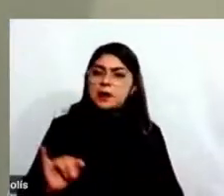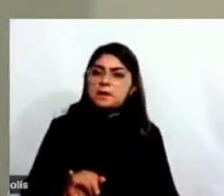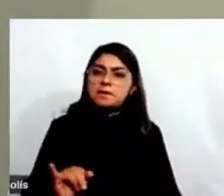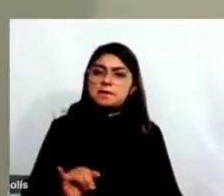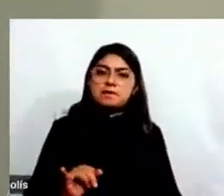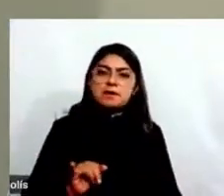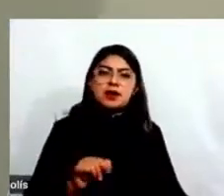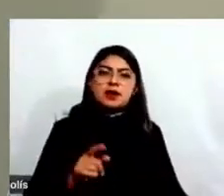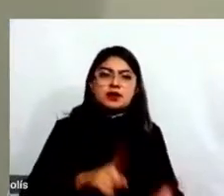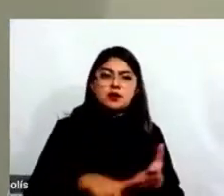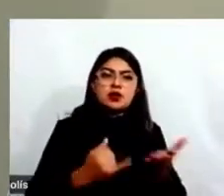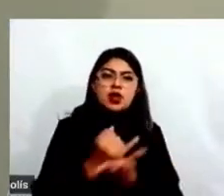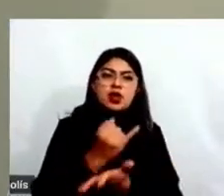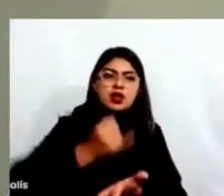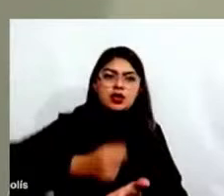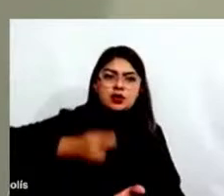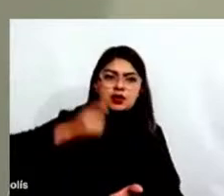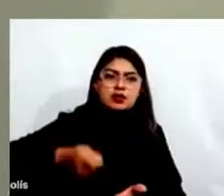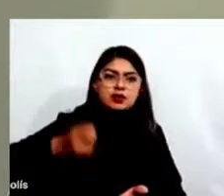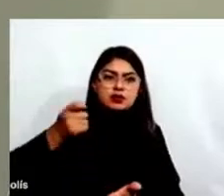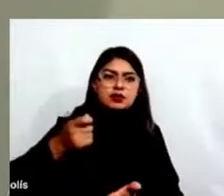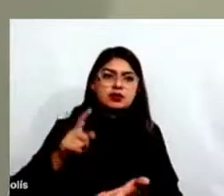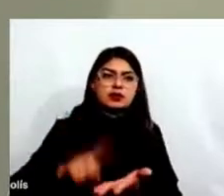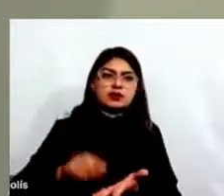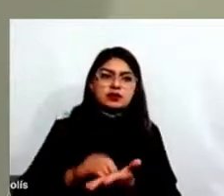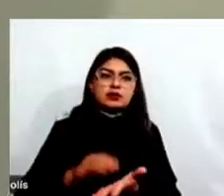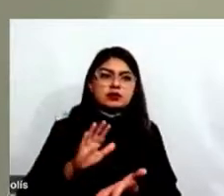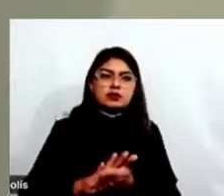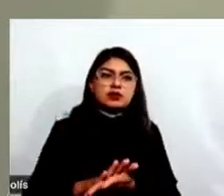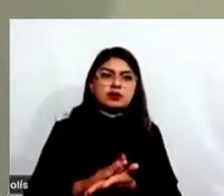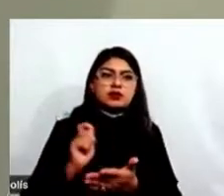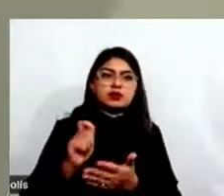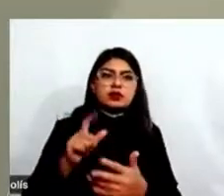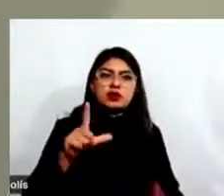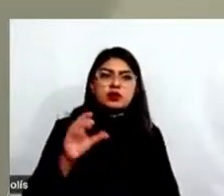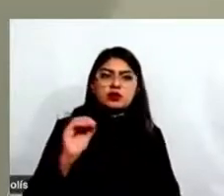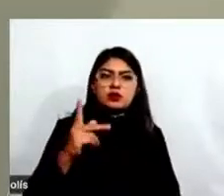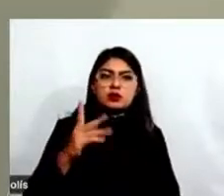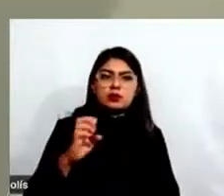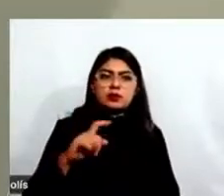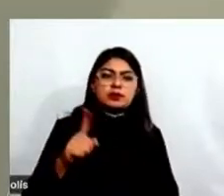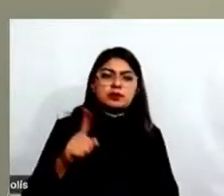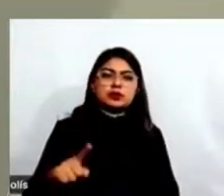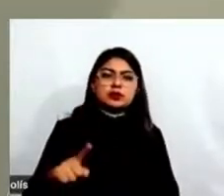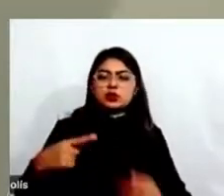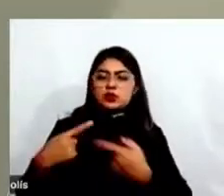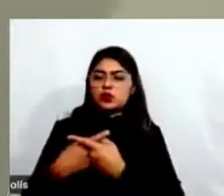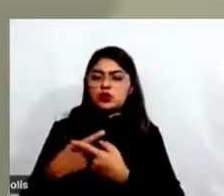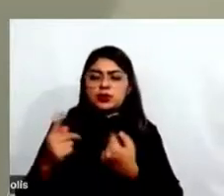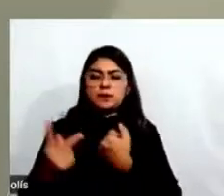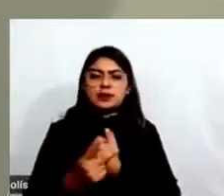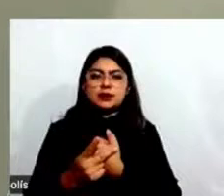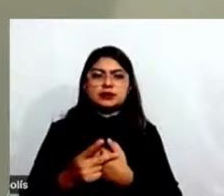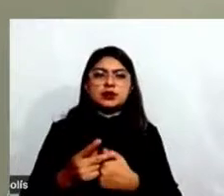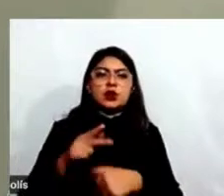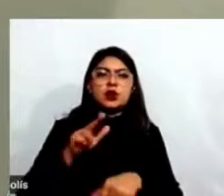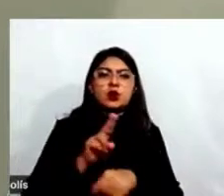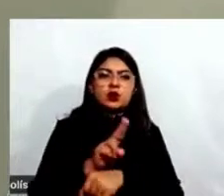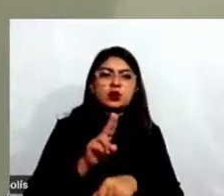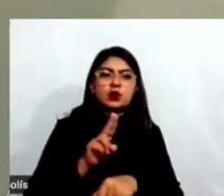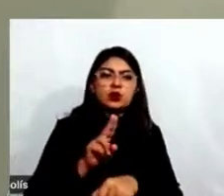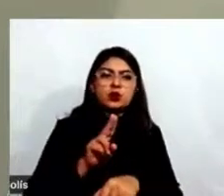sentencias que aquí parece reseñada, que es López Lone contra Honduras, porque en esa sentencia la Corte habla de un